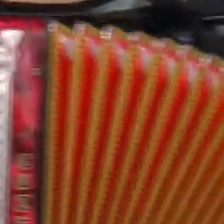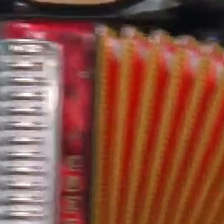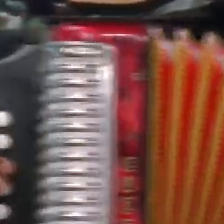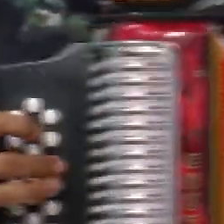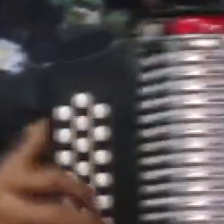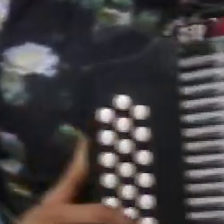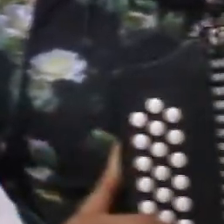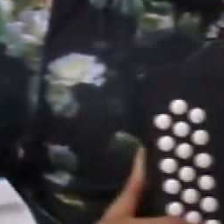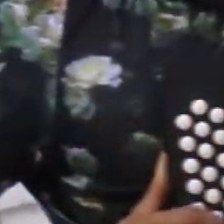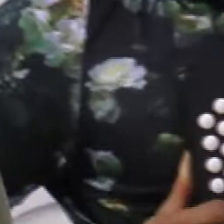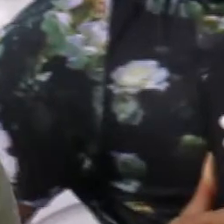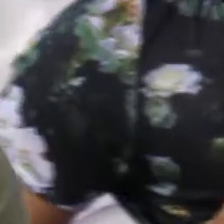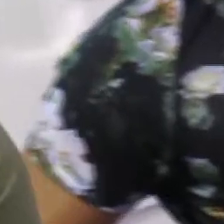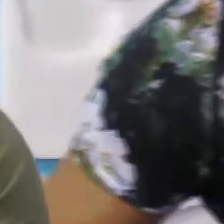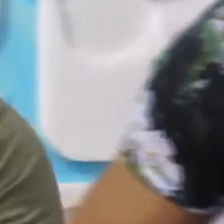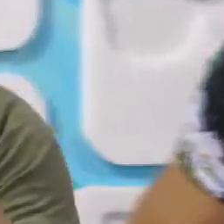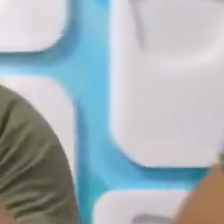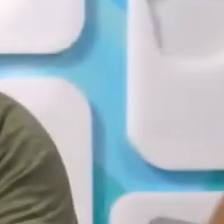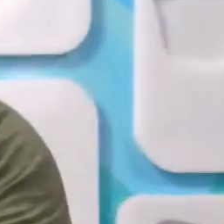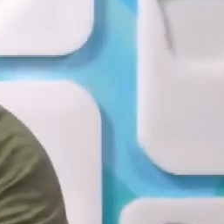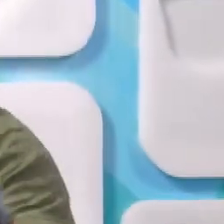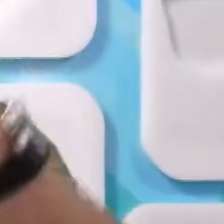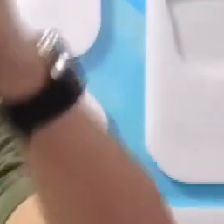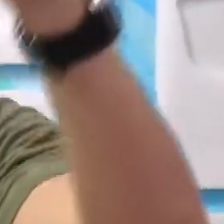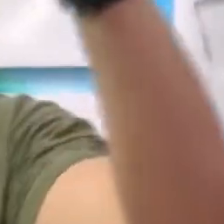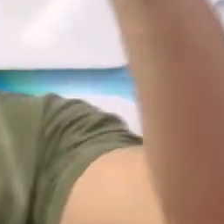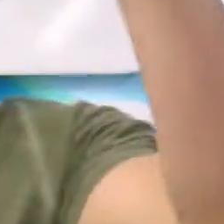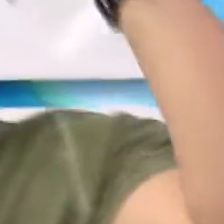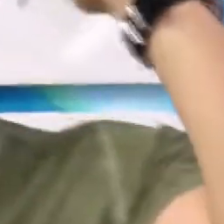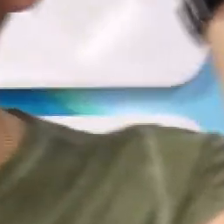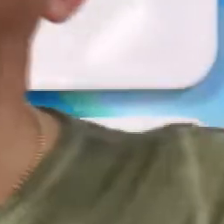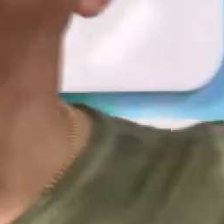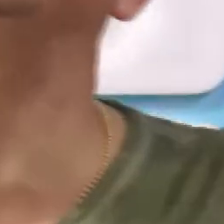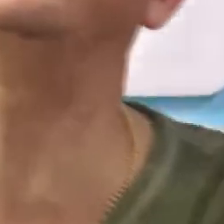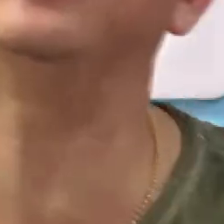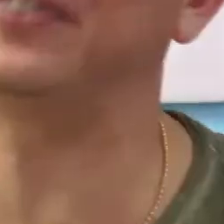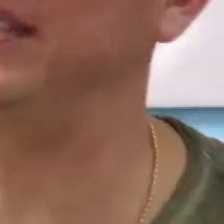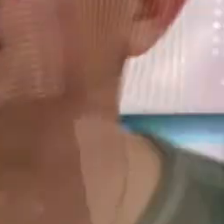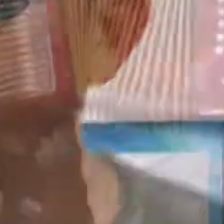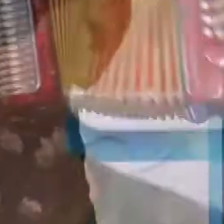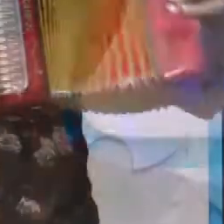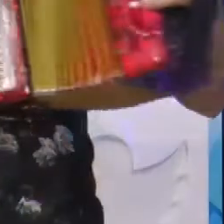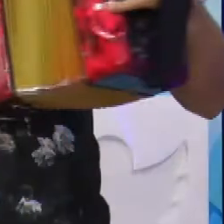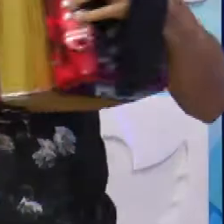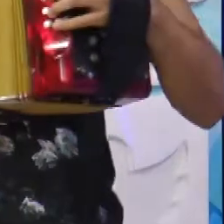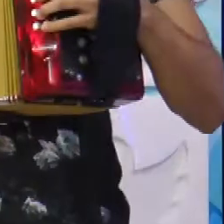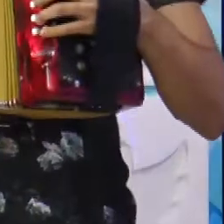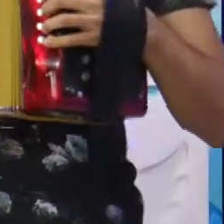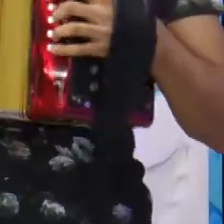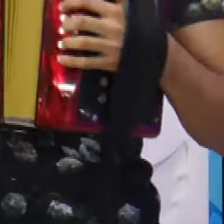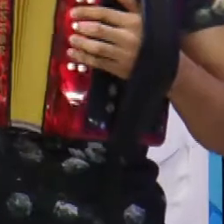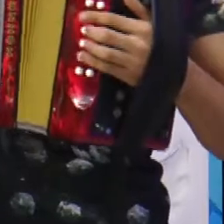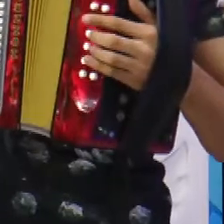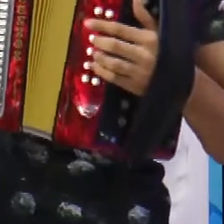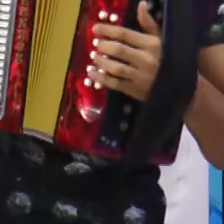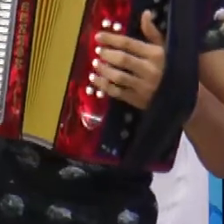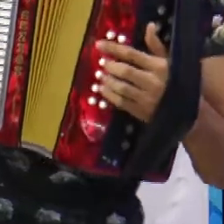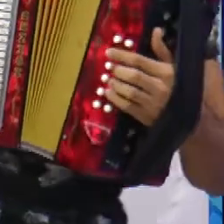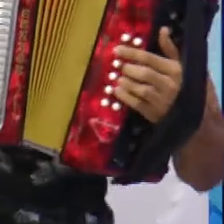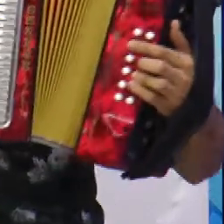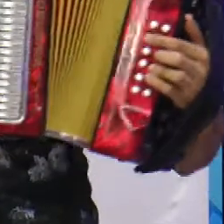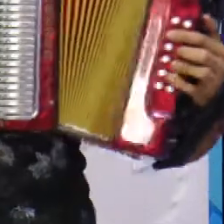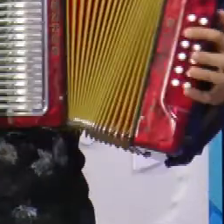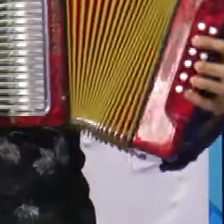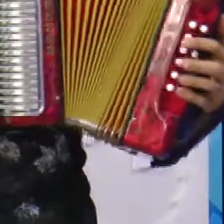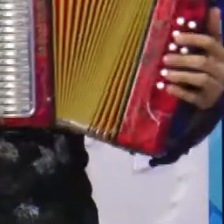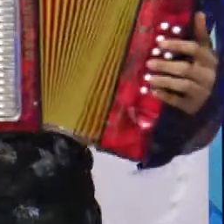Y un poco bruto que salí para la historia y otras cosas del colegio. La profesora me ha